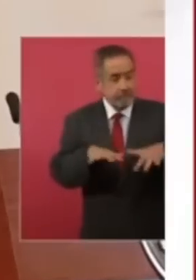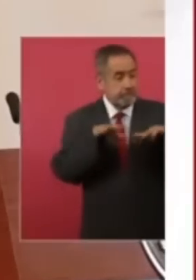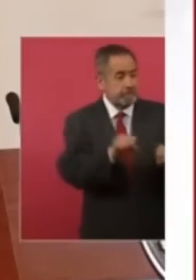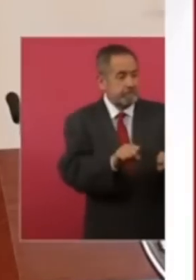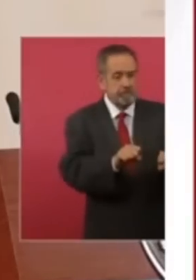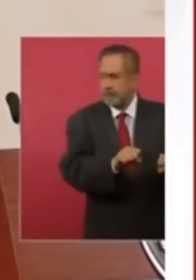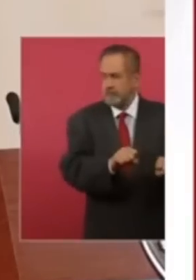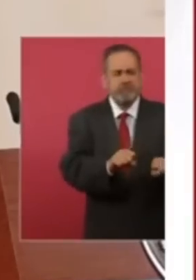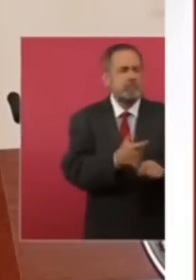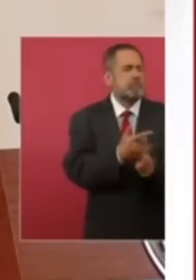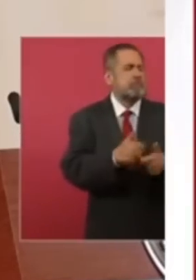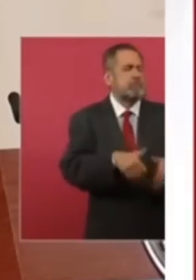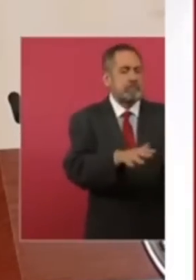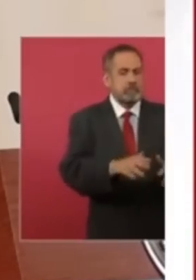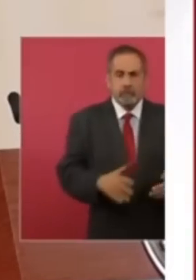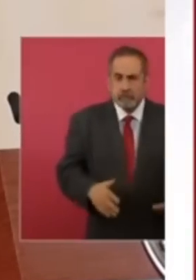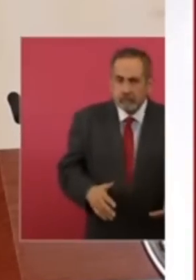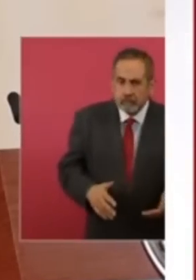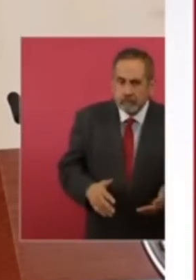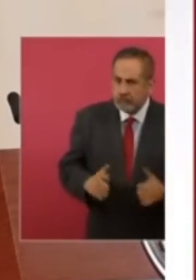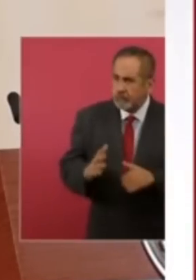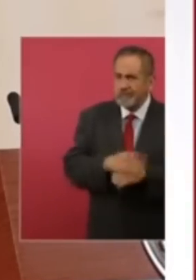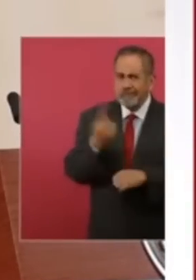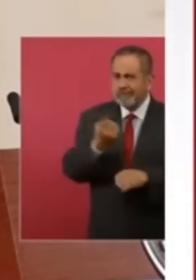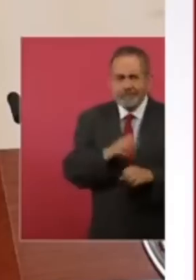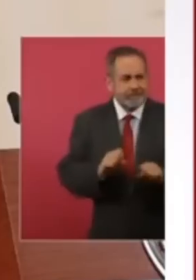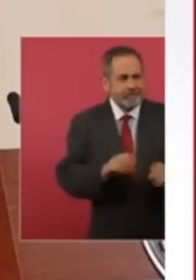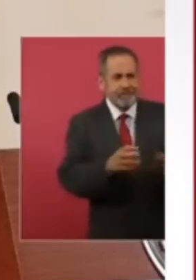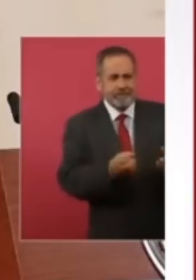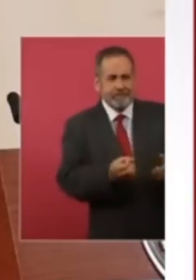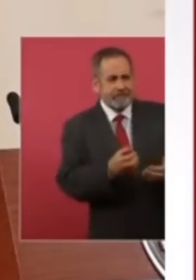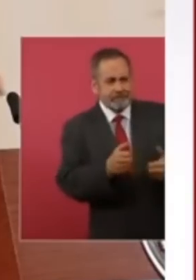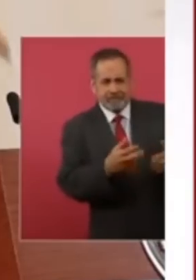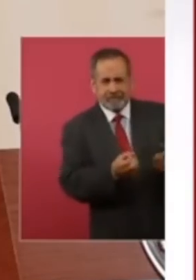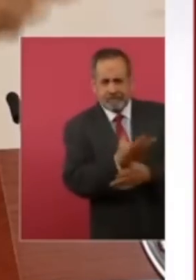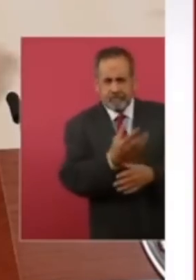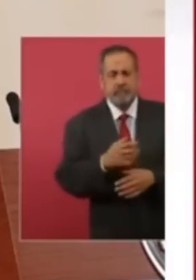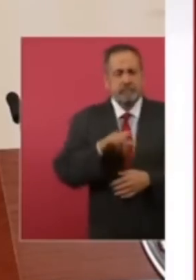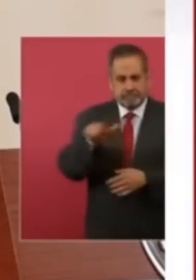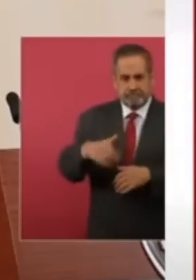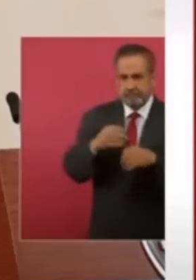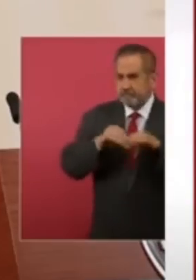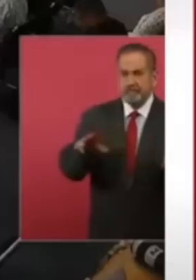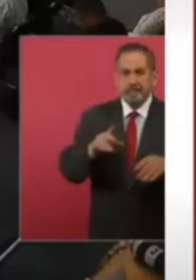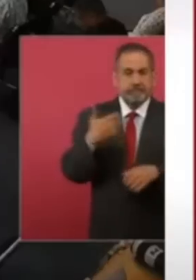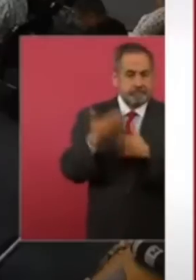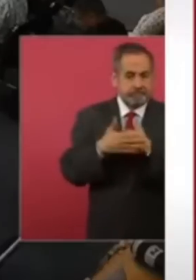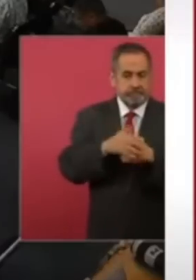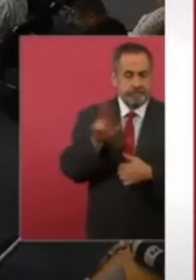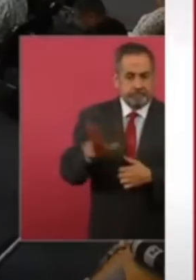Sí, ¿y saben por qué? Y todo esto lo vamos a dar a conocer el martes